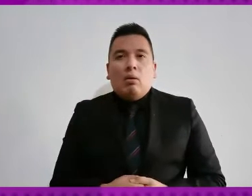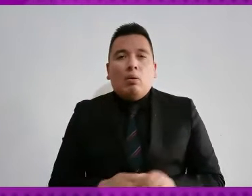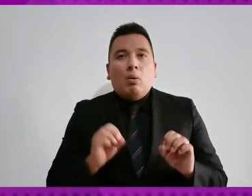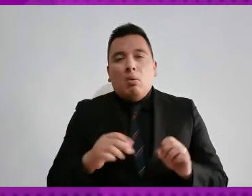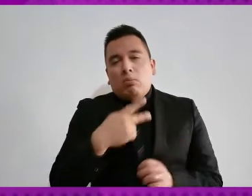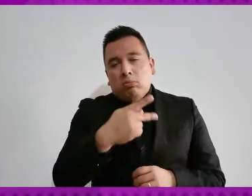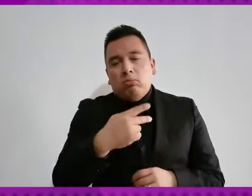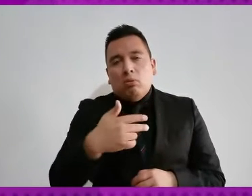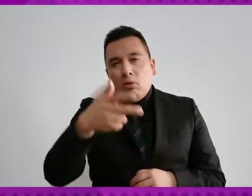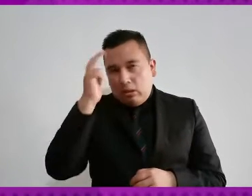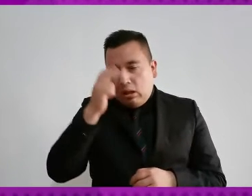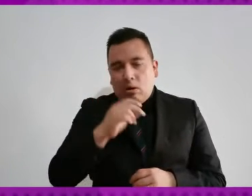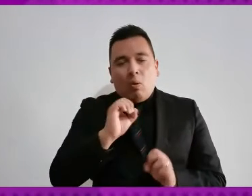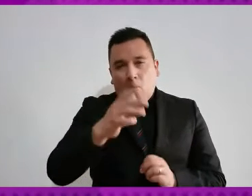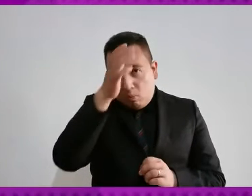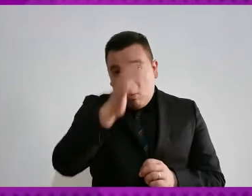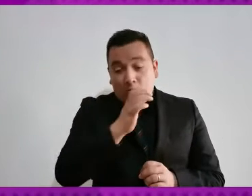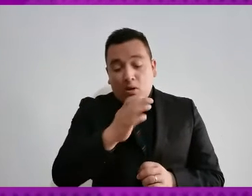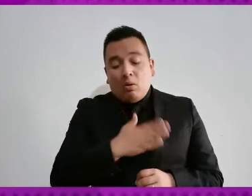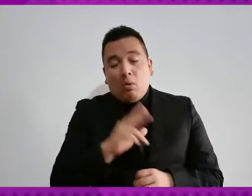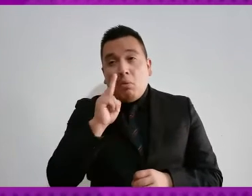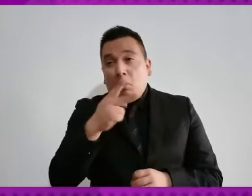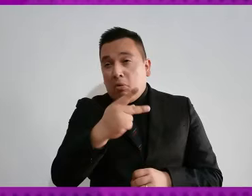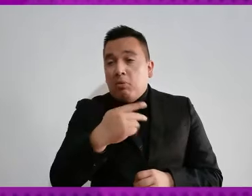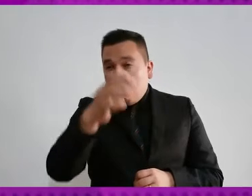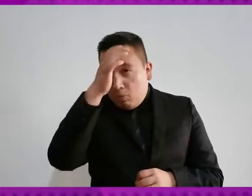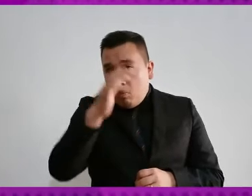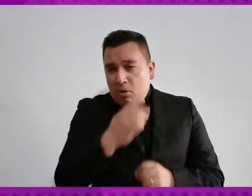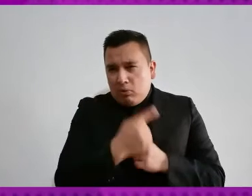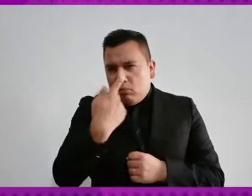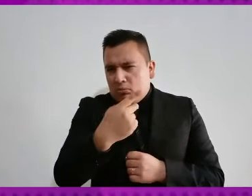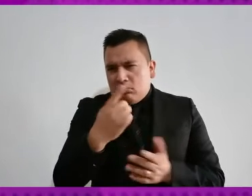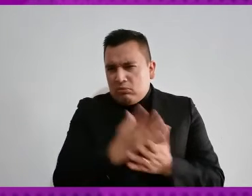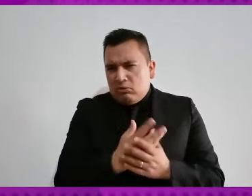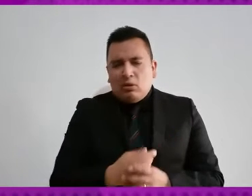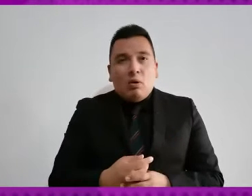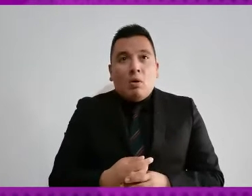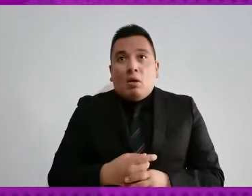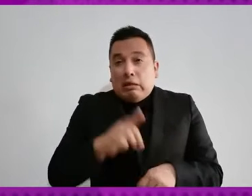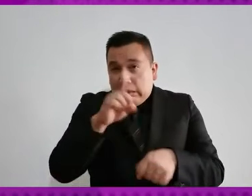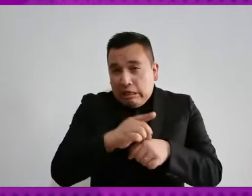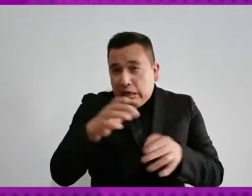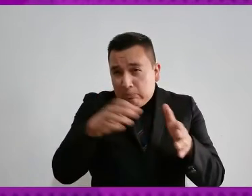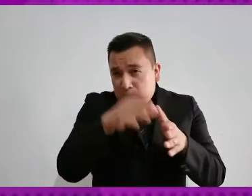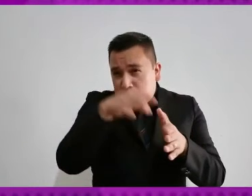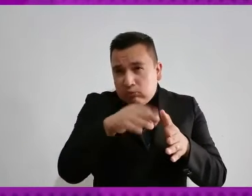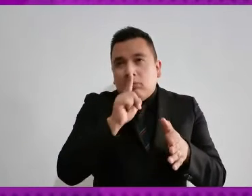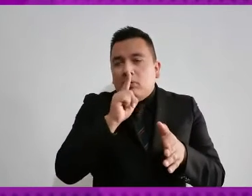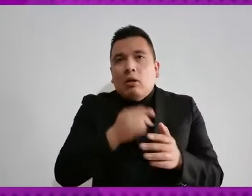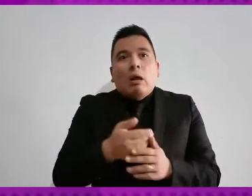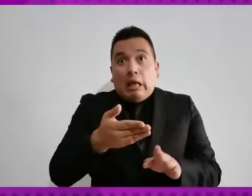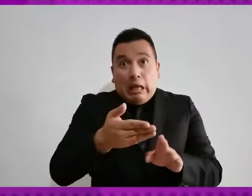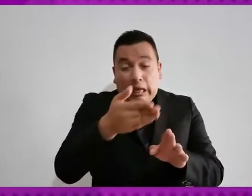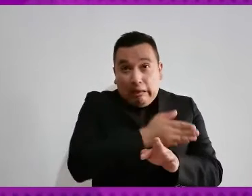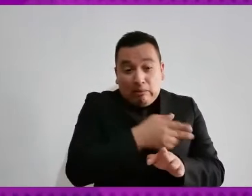en Hidalgo y Coahuila. Yo resaltaría con ustedes en Coahuila, porque no solo fue el día de la jornada, sino las etapas previas de